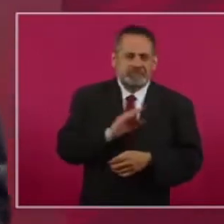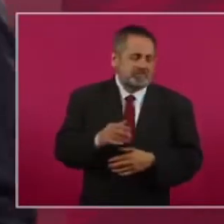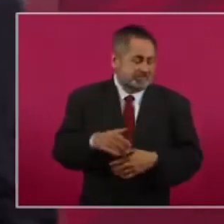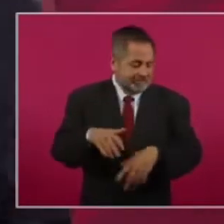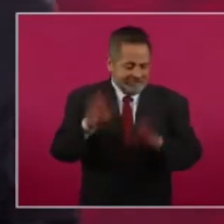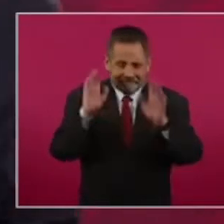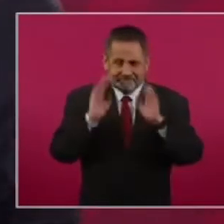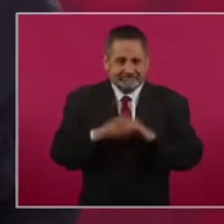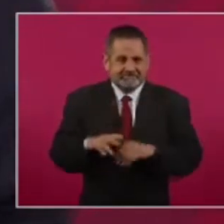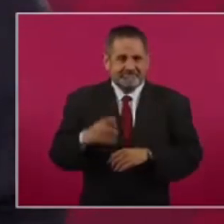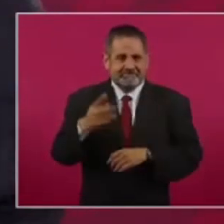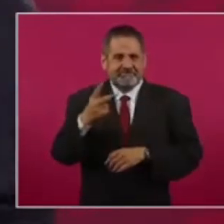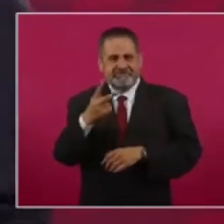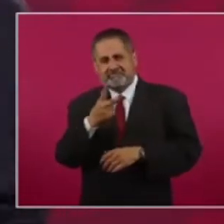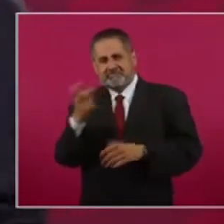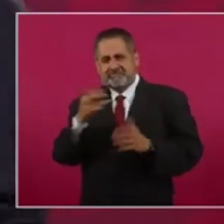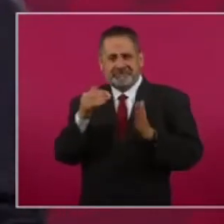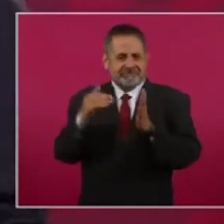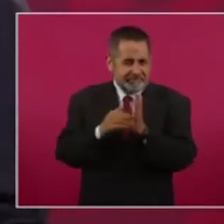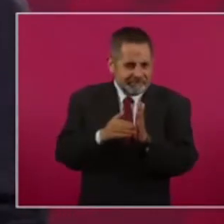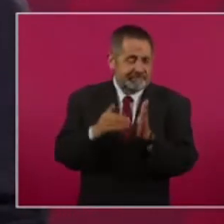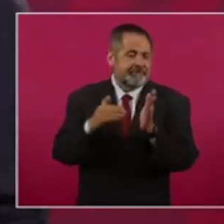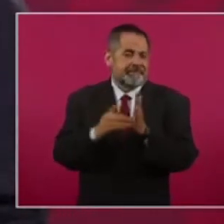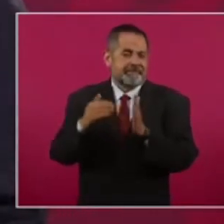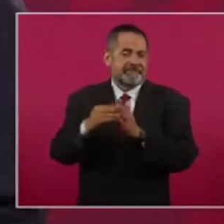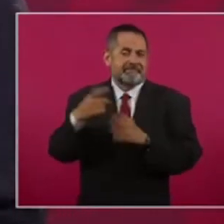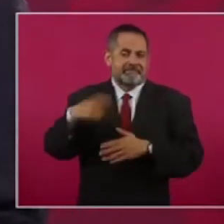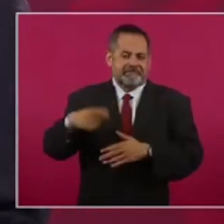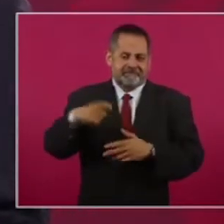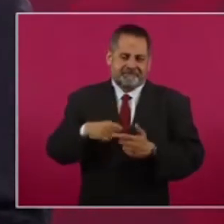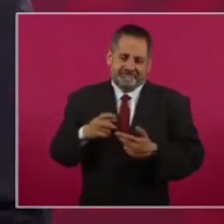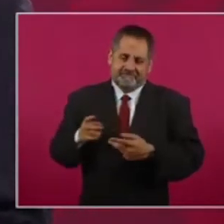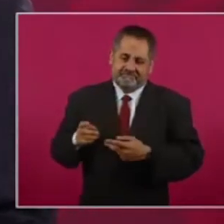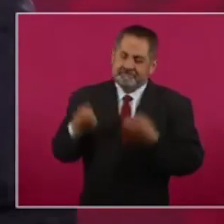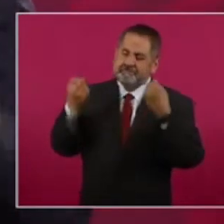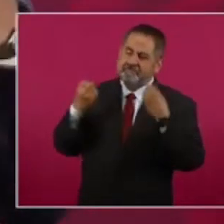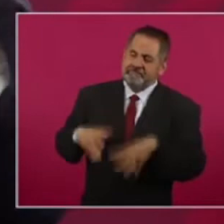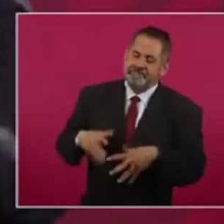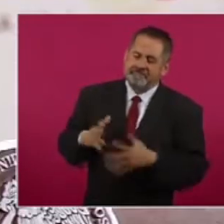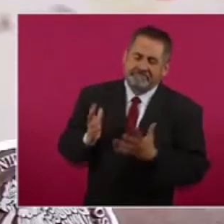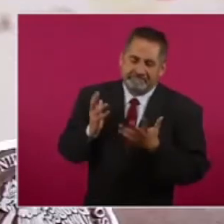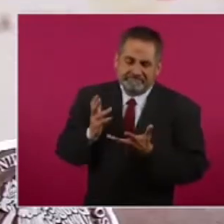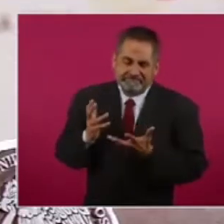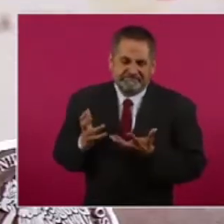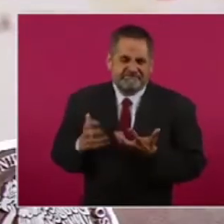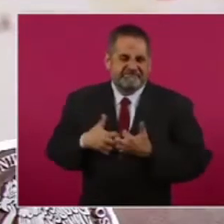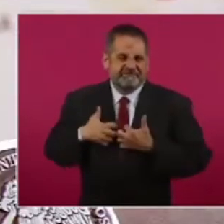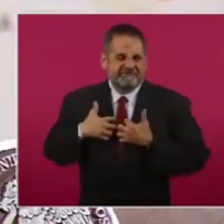de más de 200 mil millones de pesos. Entonces se quedaron